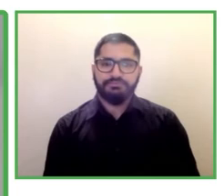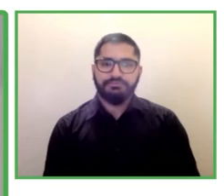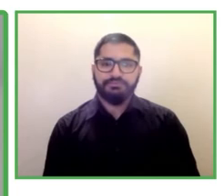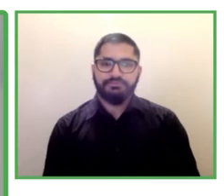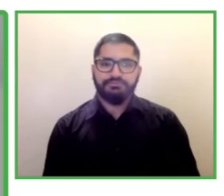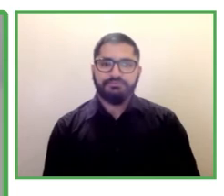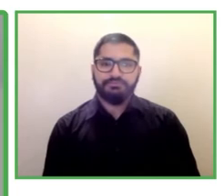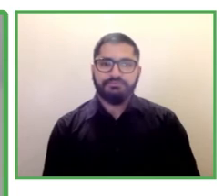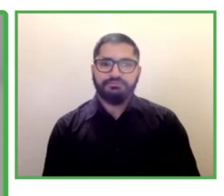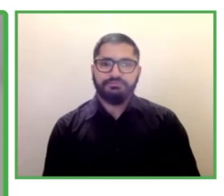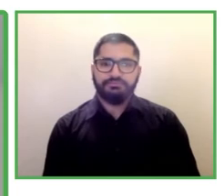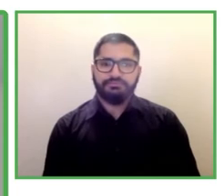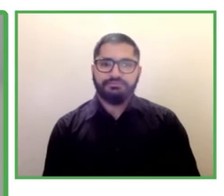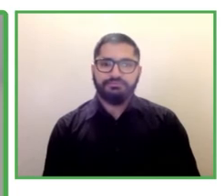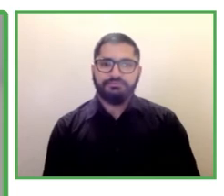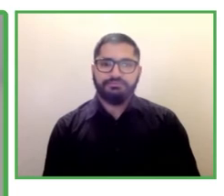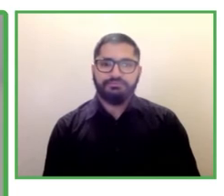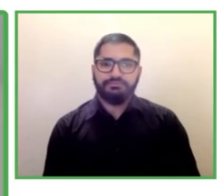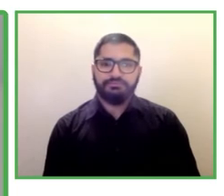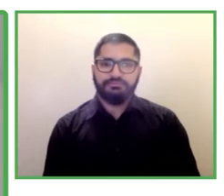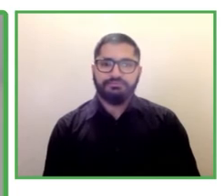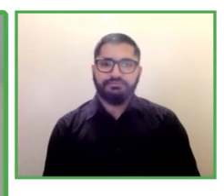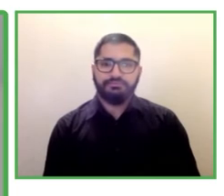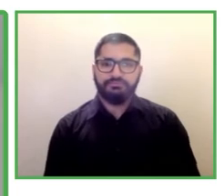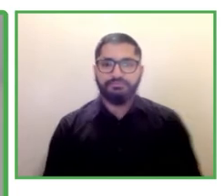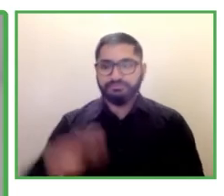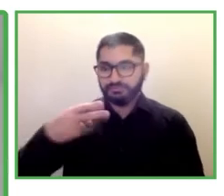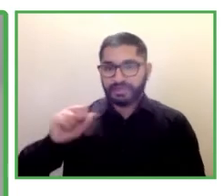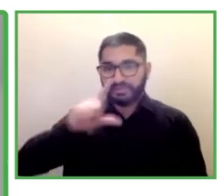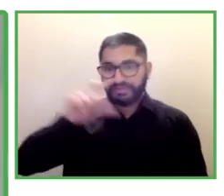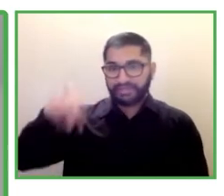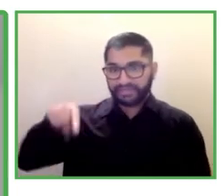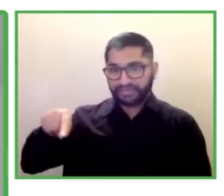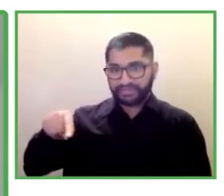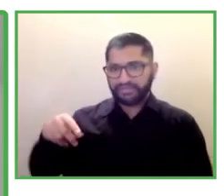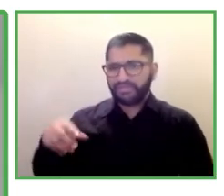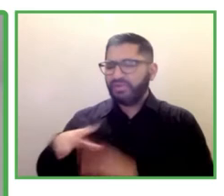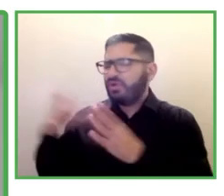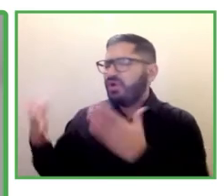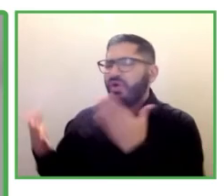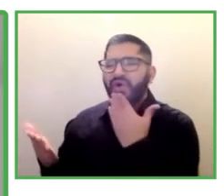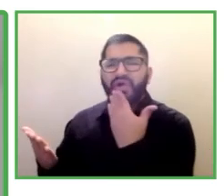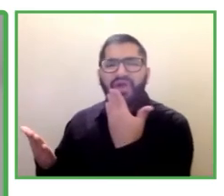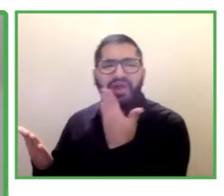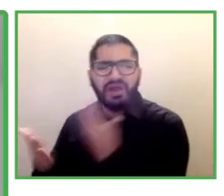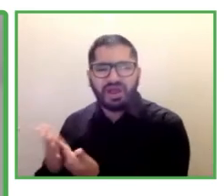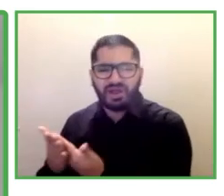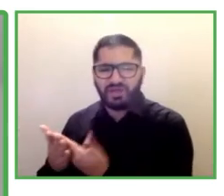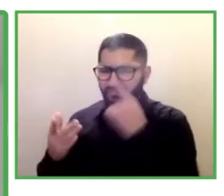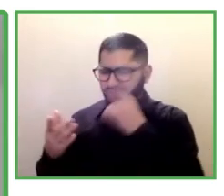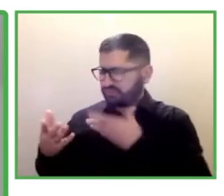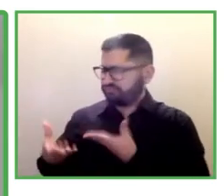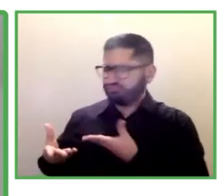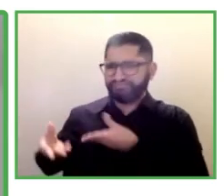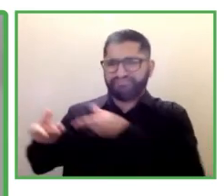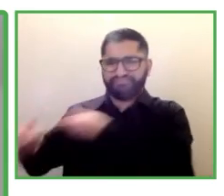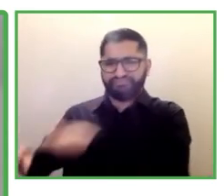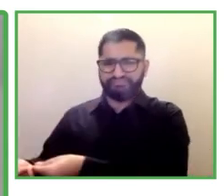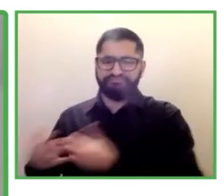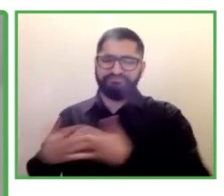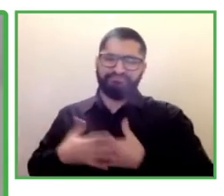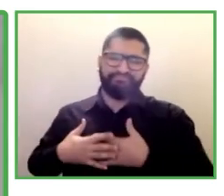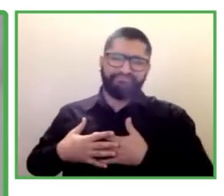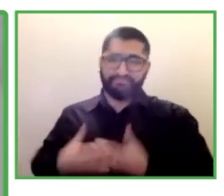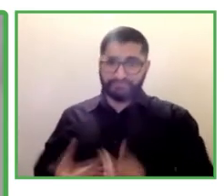Heather, thank you very much. Muchísimas gracias, eso fue muy inspirador. Y ahora, desde Canadá, nos vamos